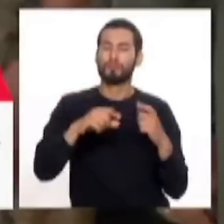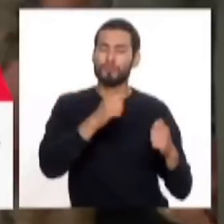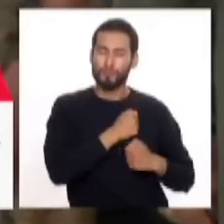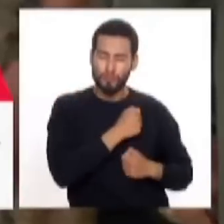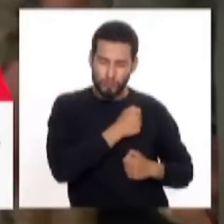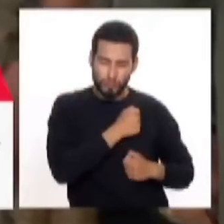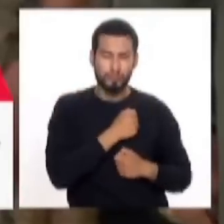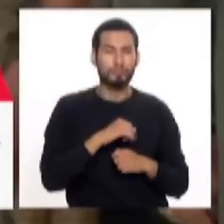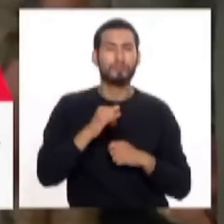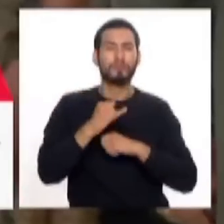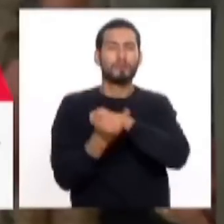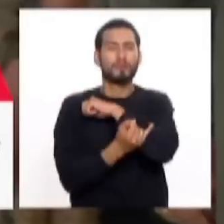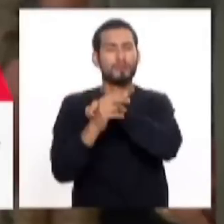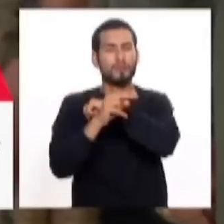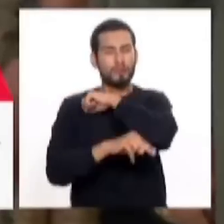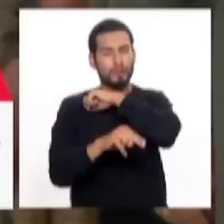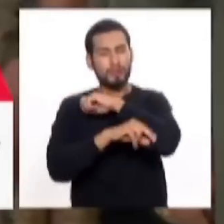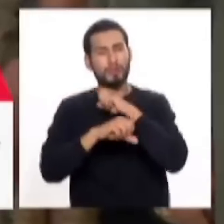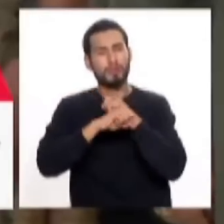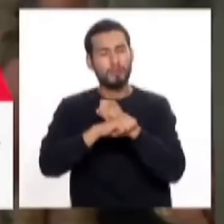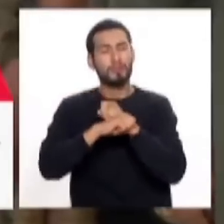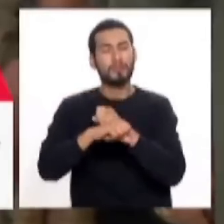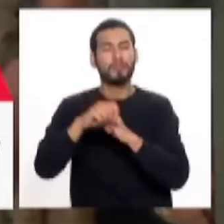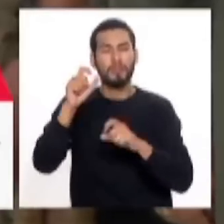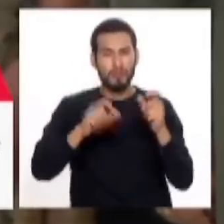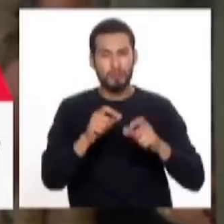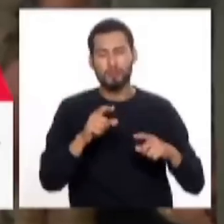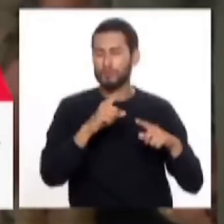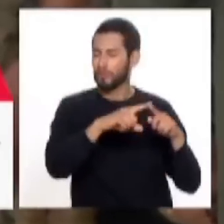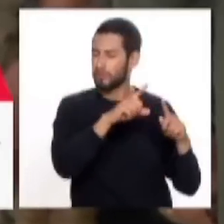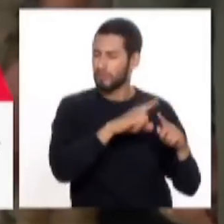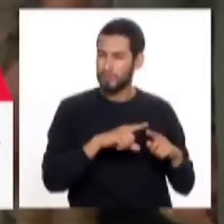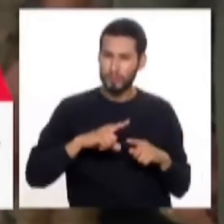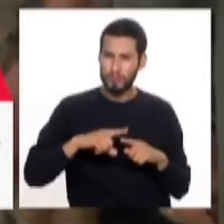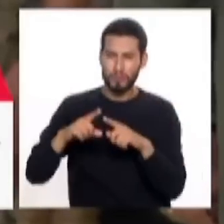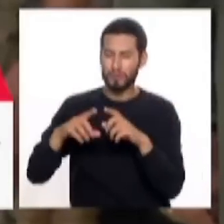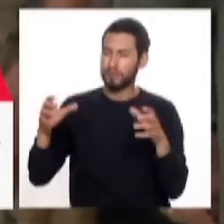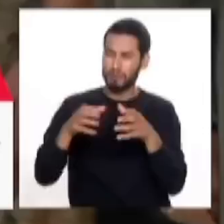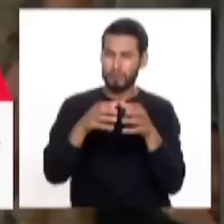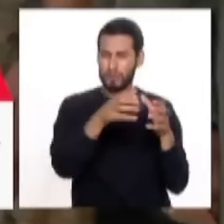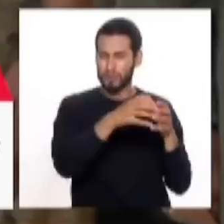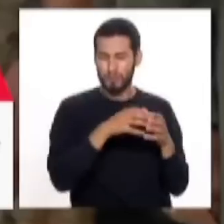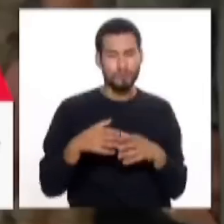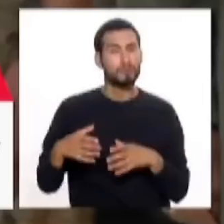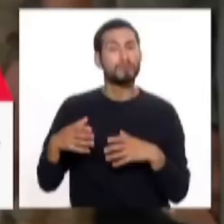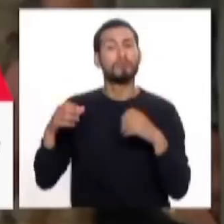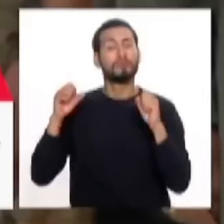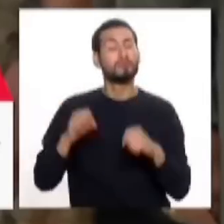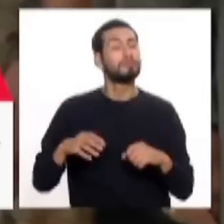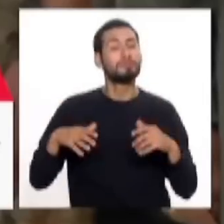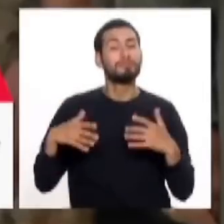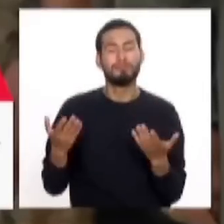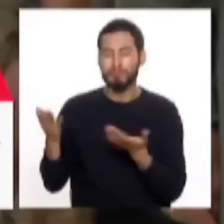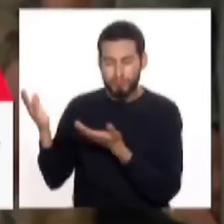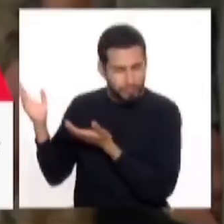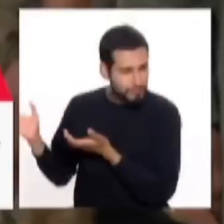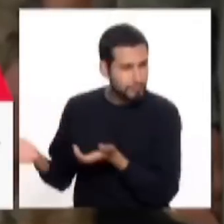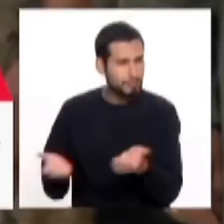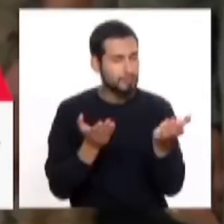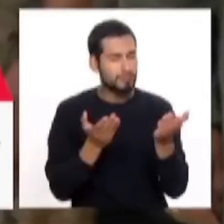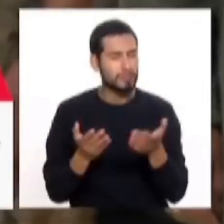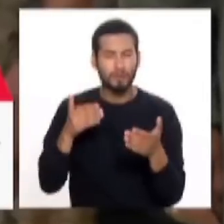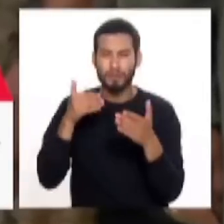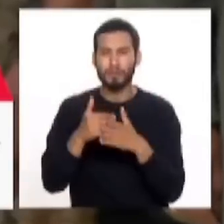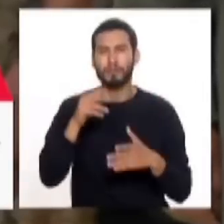Instituto Nacional de Defensa Civil y otras instituciones, se ha transportado cerca de